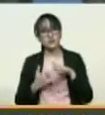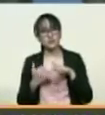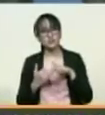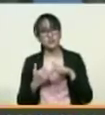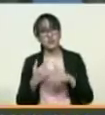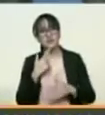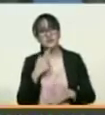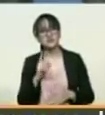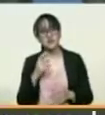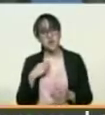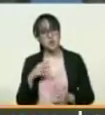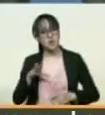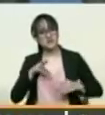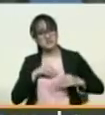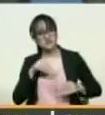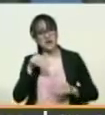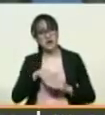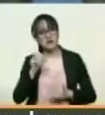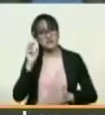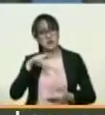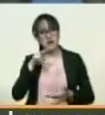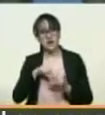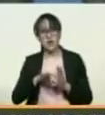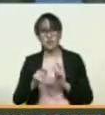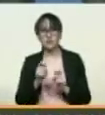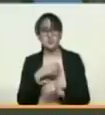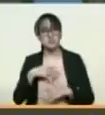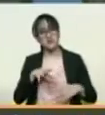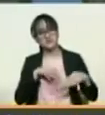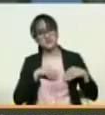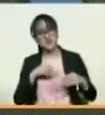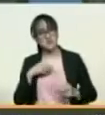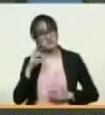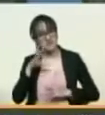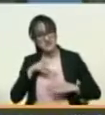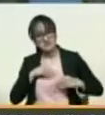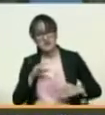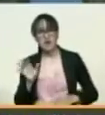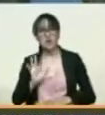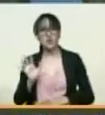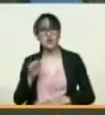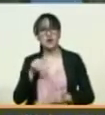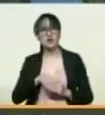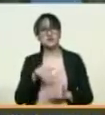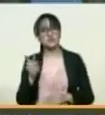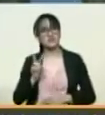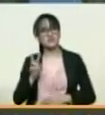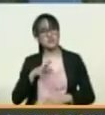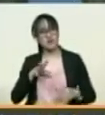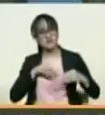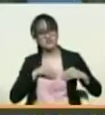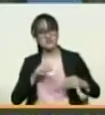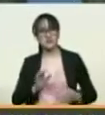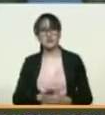diciendo: no vamos a reconocer la Asamblea Nacional Constituyente, no vamos a reconocer las elecciones en Venezuela.